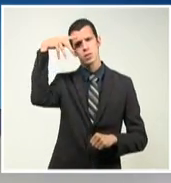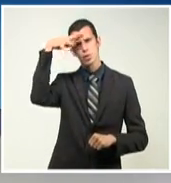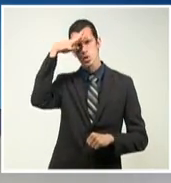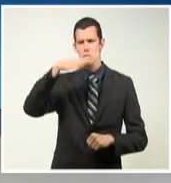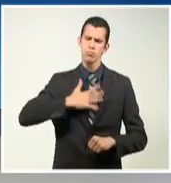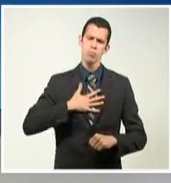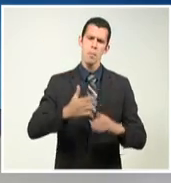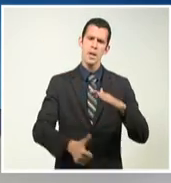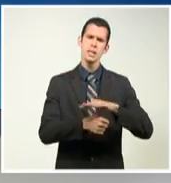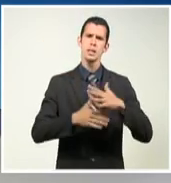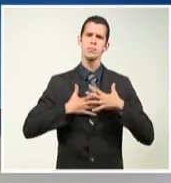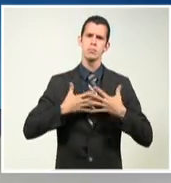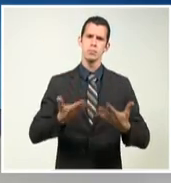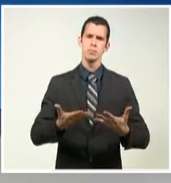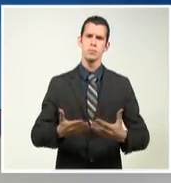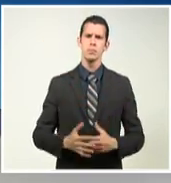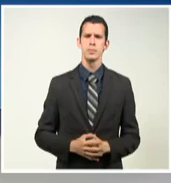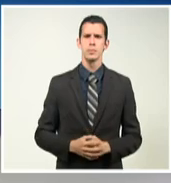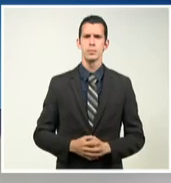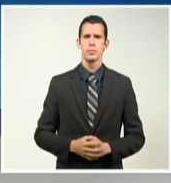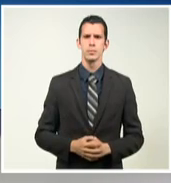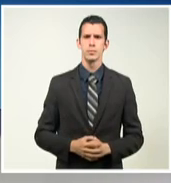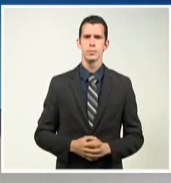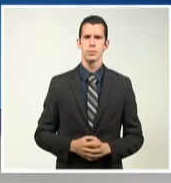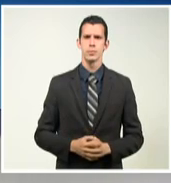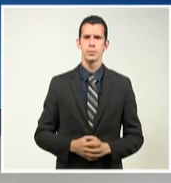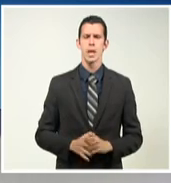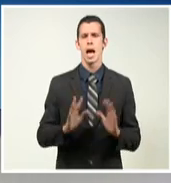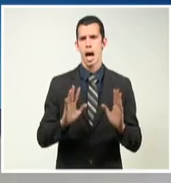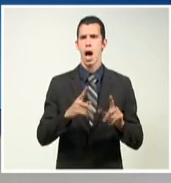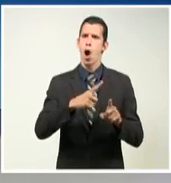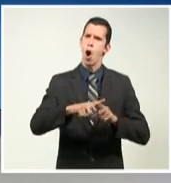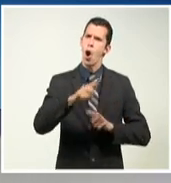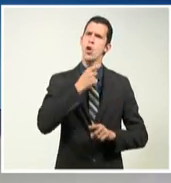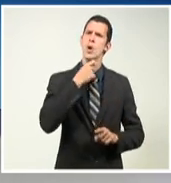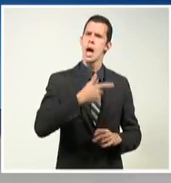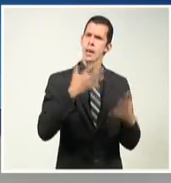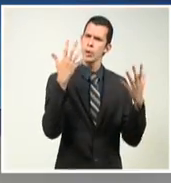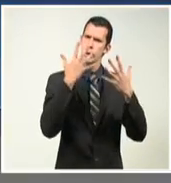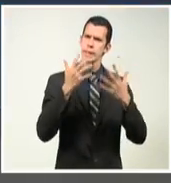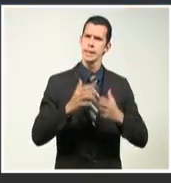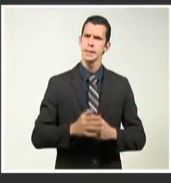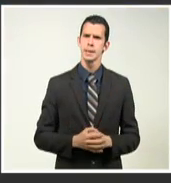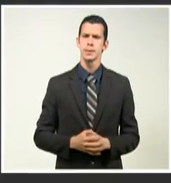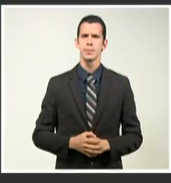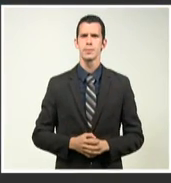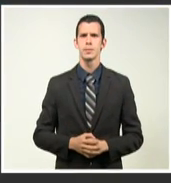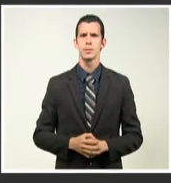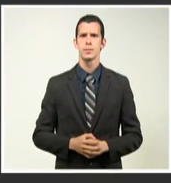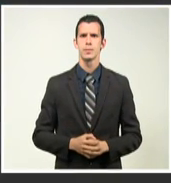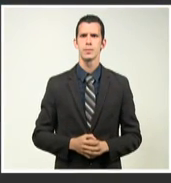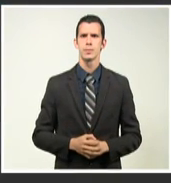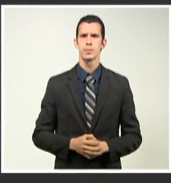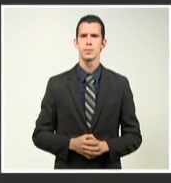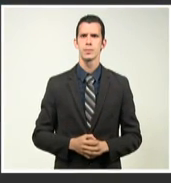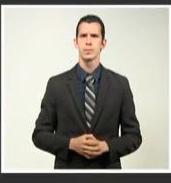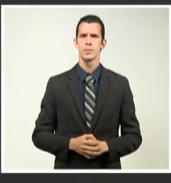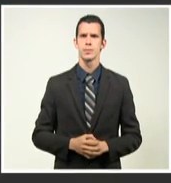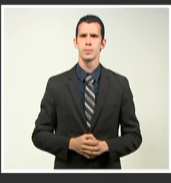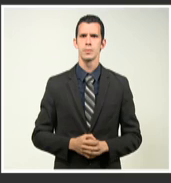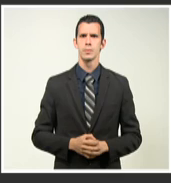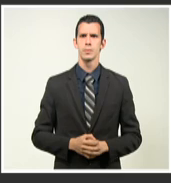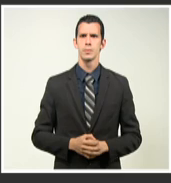tenemos otros ejemplos para entender mejor lo que Javier ilustra en el artículo, lo que comentaba el presidente en su tuit. Otros ejemplos de